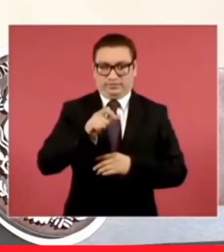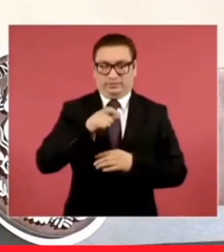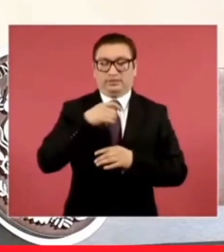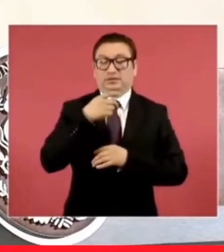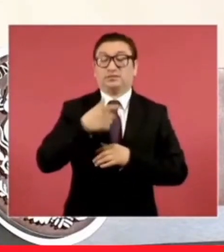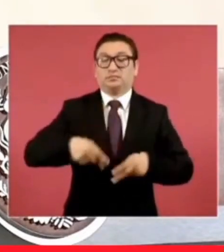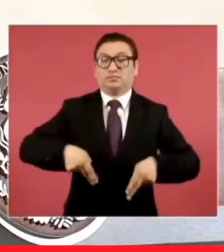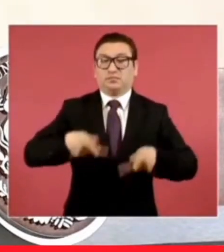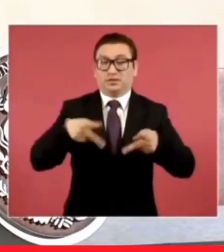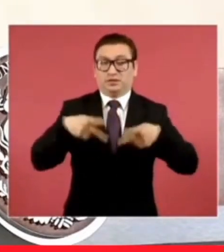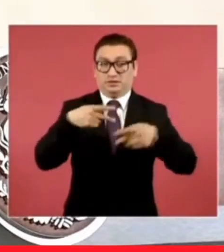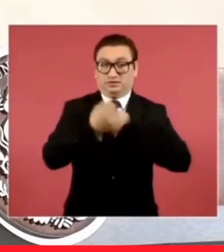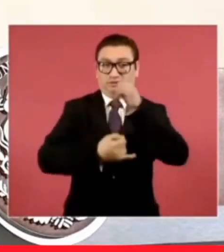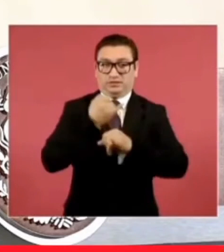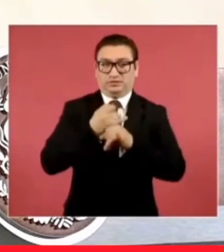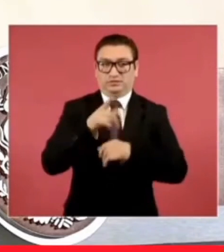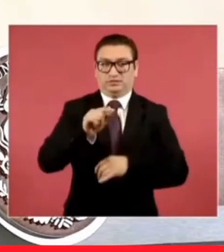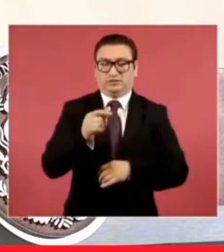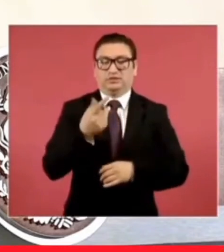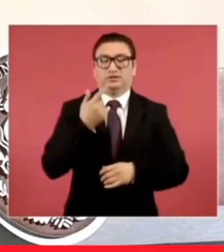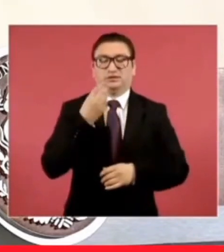internacional se cotizó en